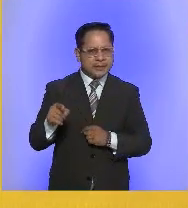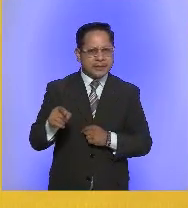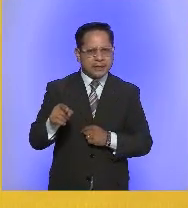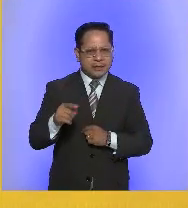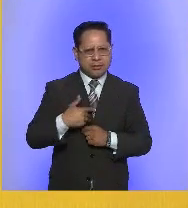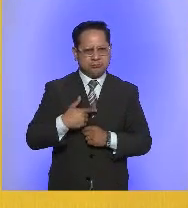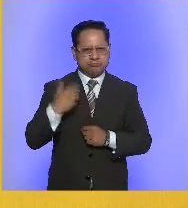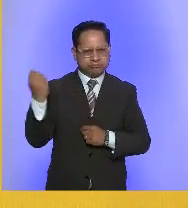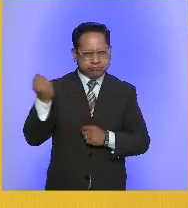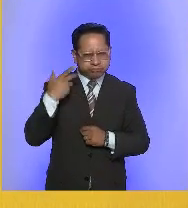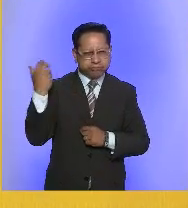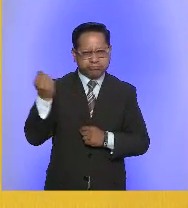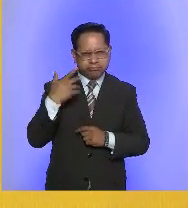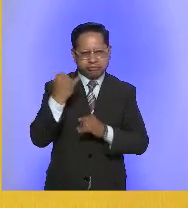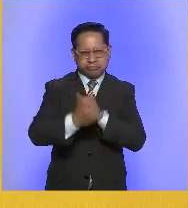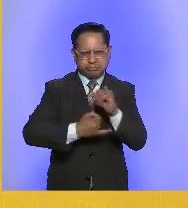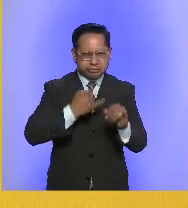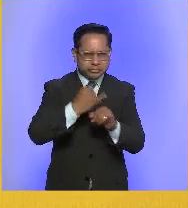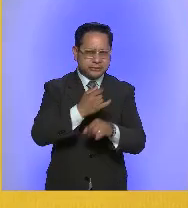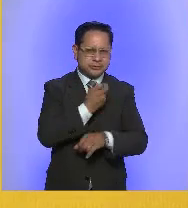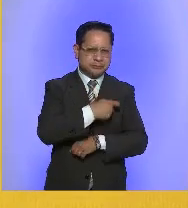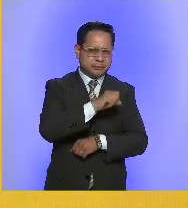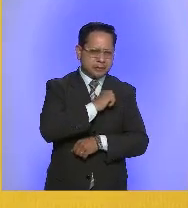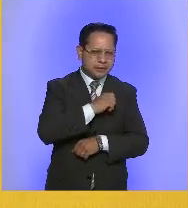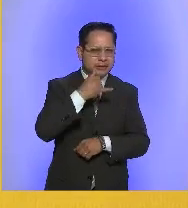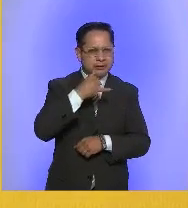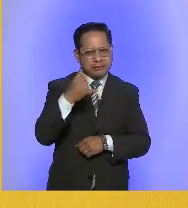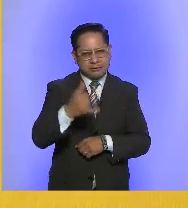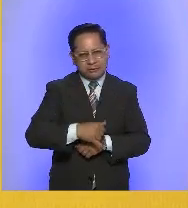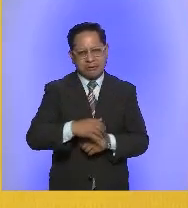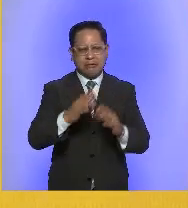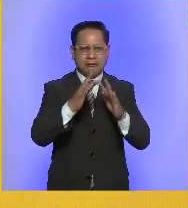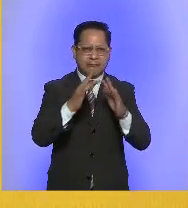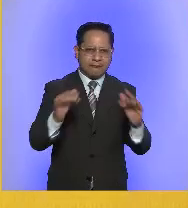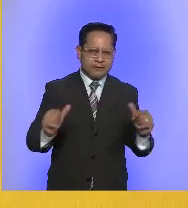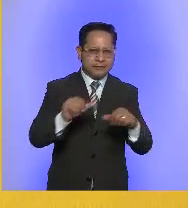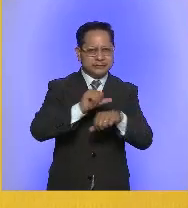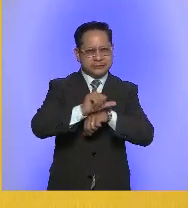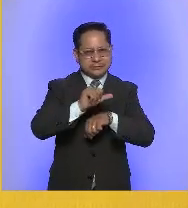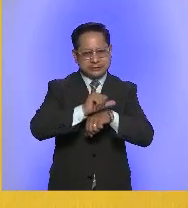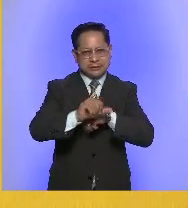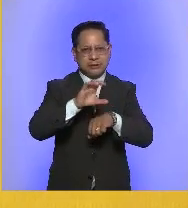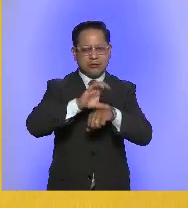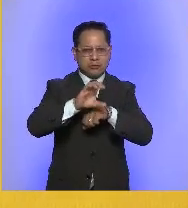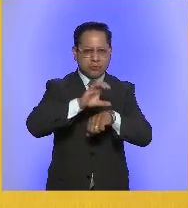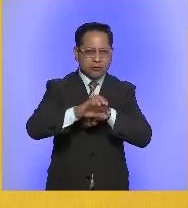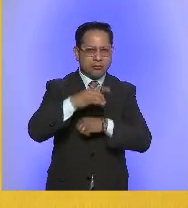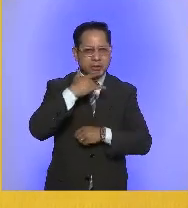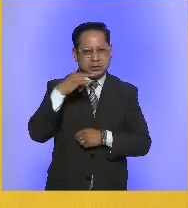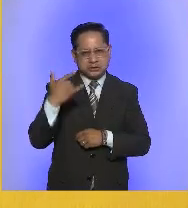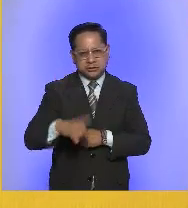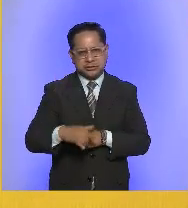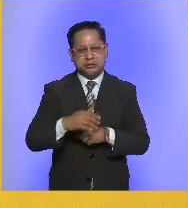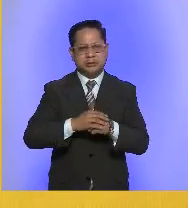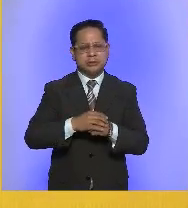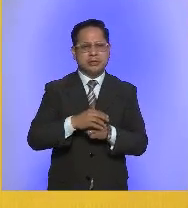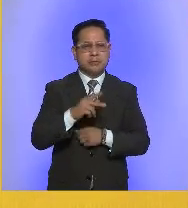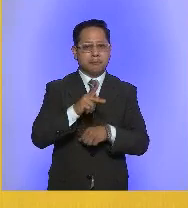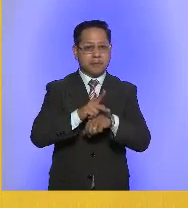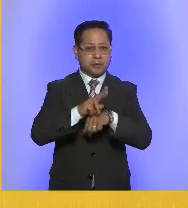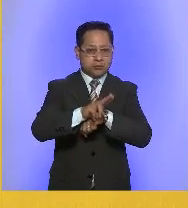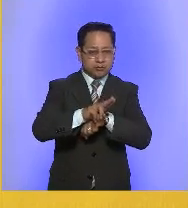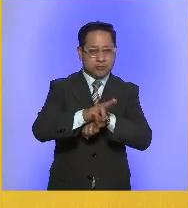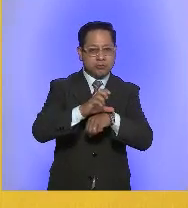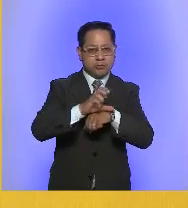Italia, Francia, Colombia, Brasil, Argentina, Chile, Panamá, Ecuador, Perú y Costa Rica. Ha